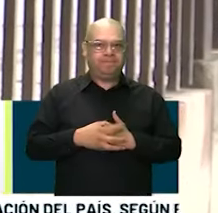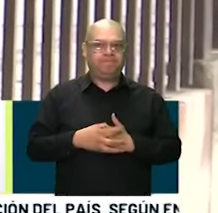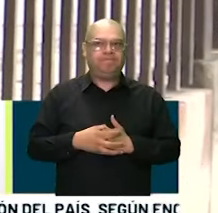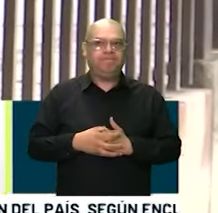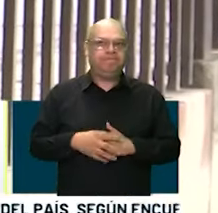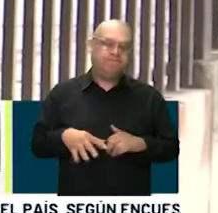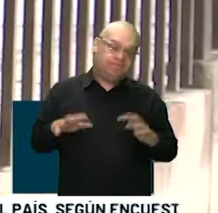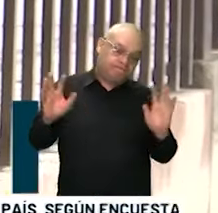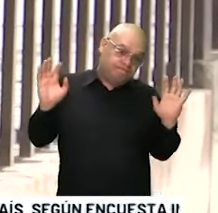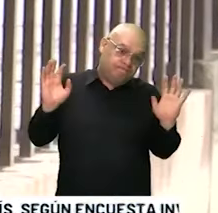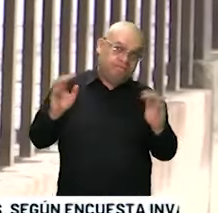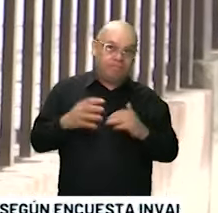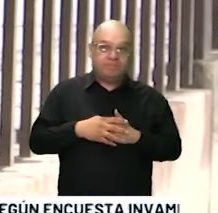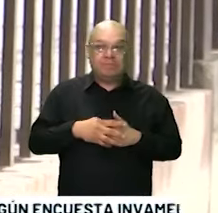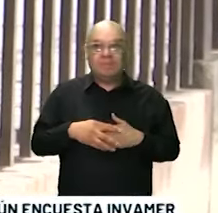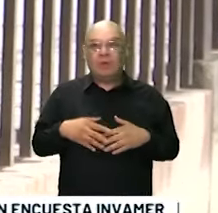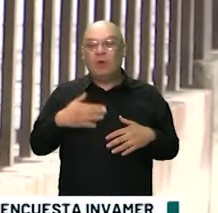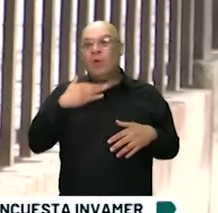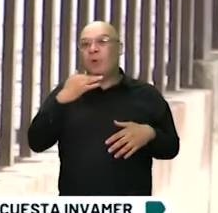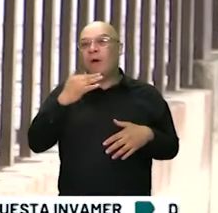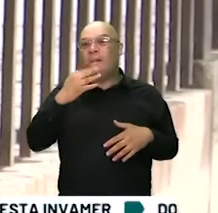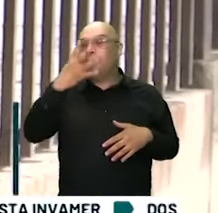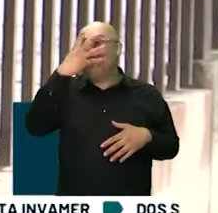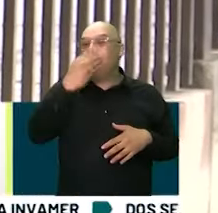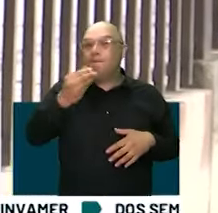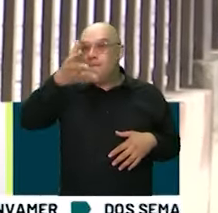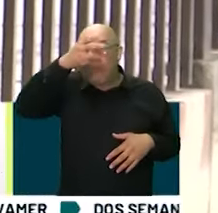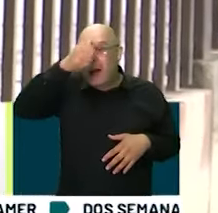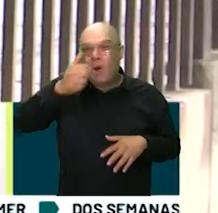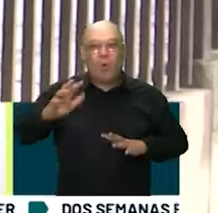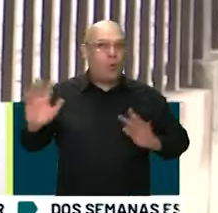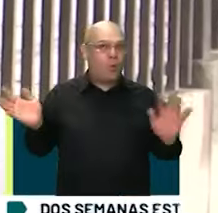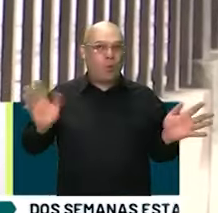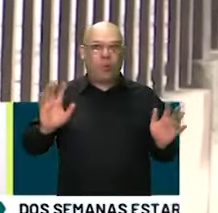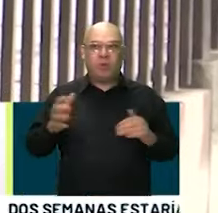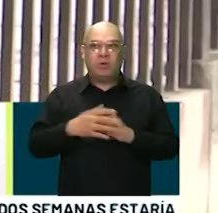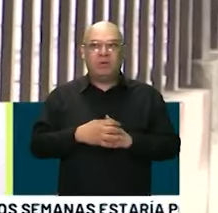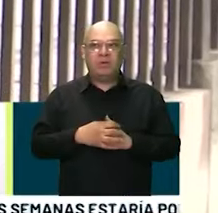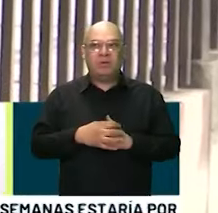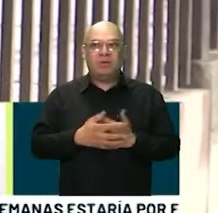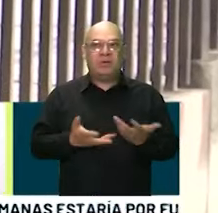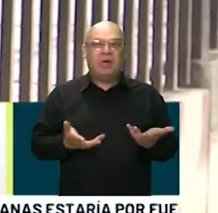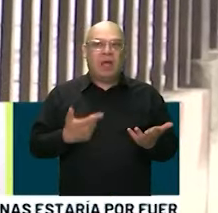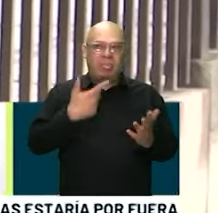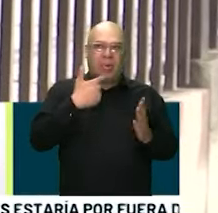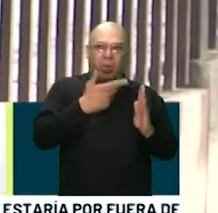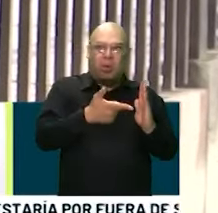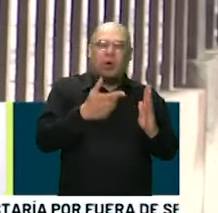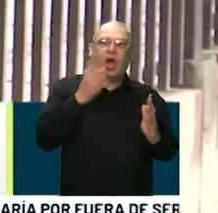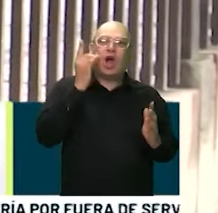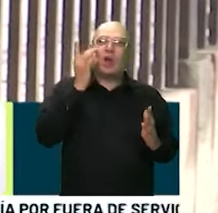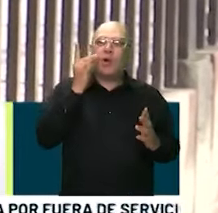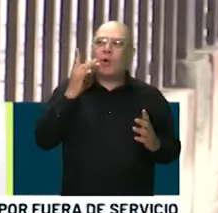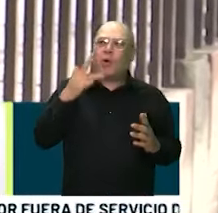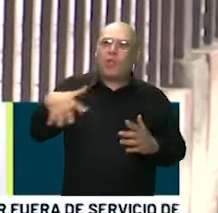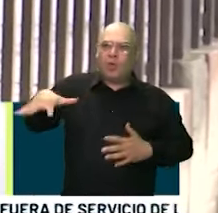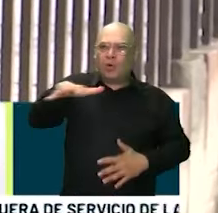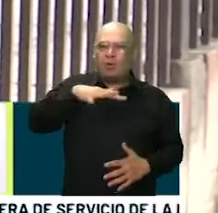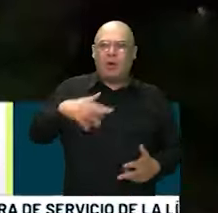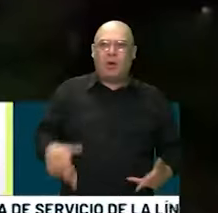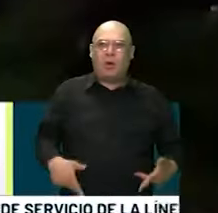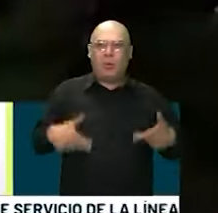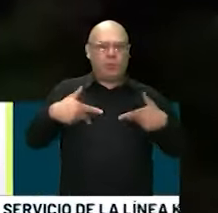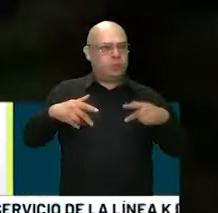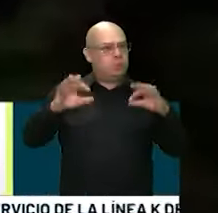no tenía nada que ver con delincuencia. Su hoja de vida está, como dijo el teniente de la policía de Río Negro, su hoja de vida es